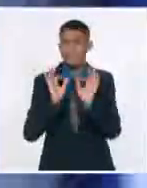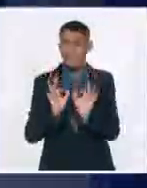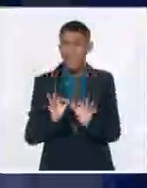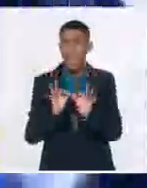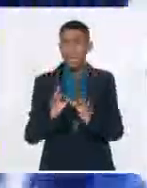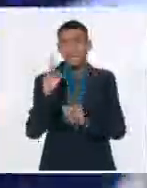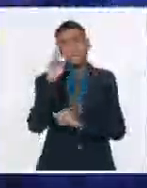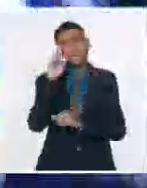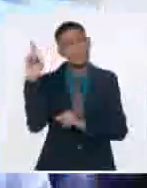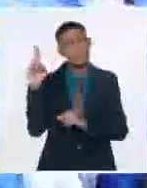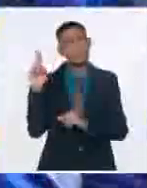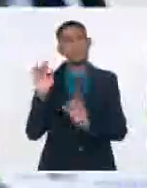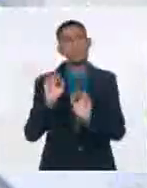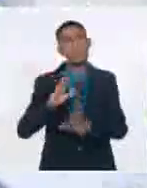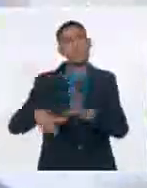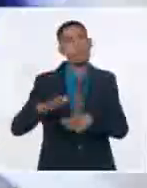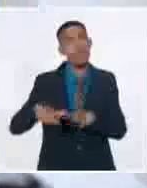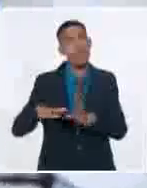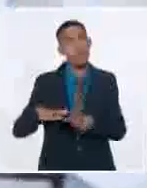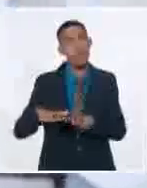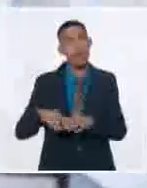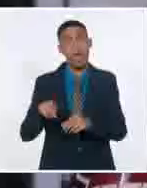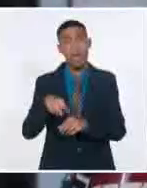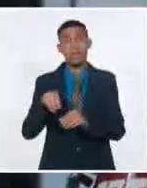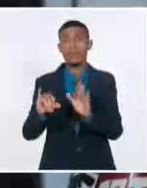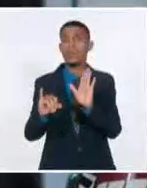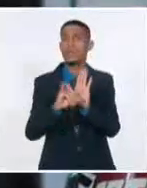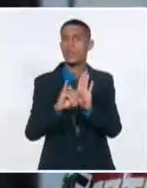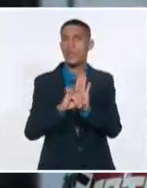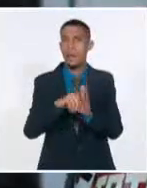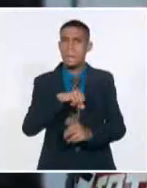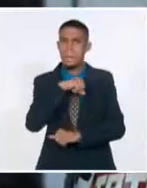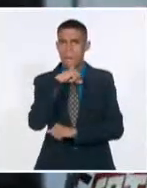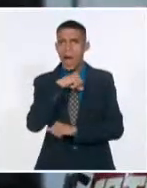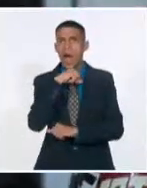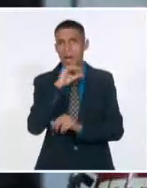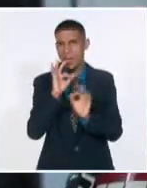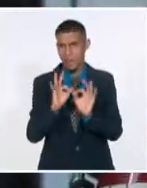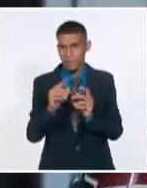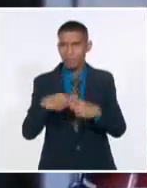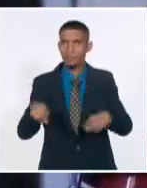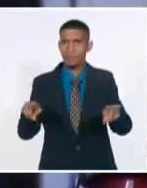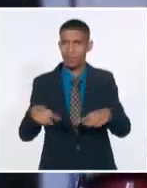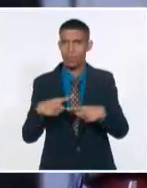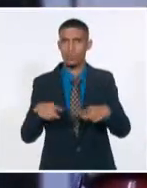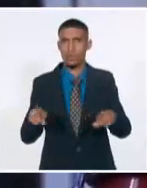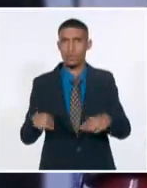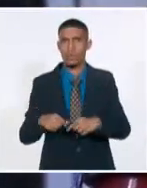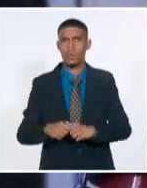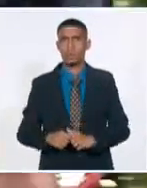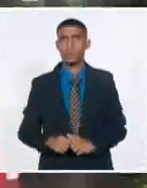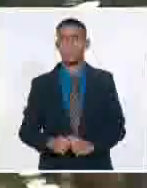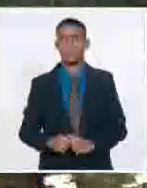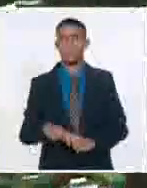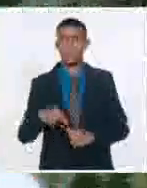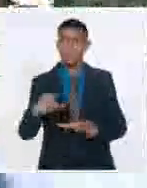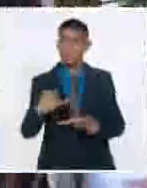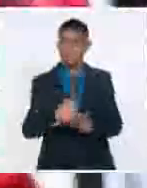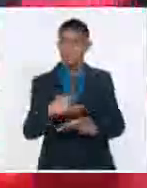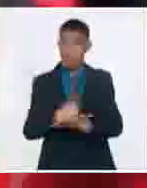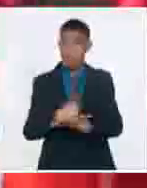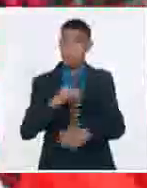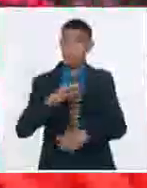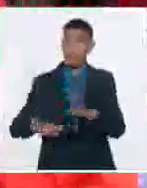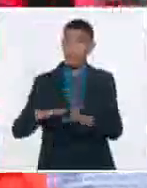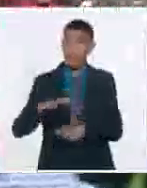rumba cubana, reconocida en el mundo y madre de numerosos ritmos y bailes latinos. En el Miércoles de la Rumba